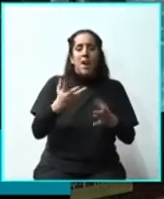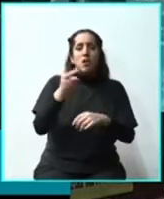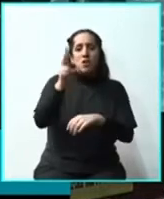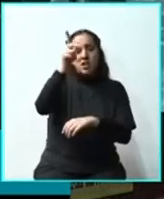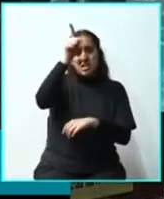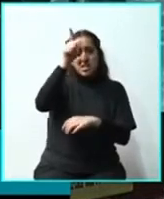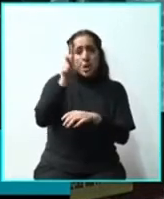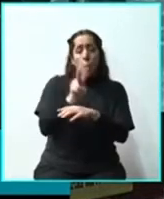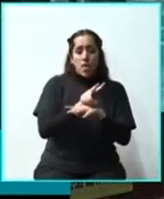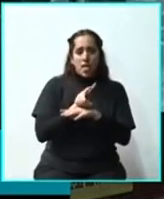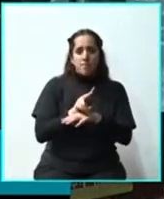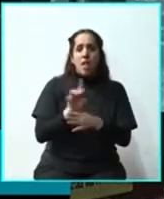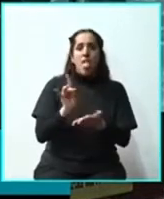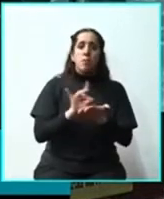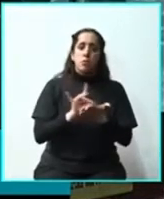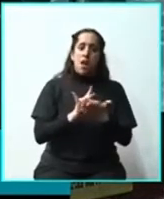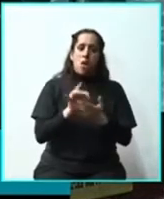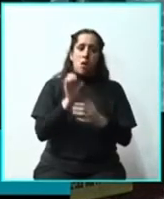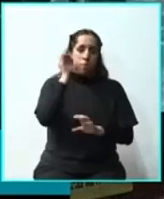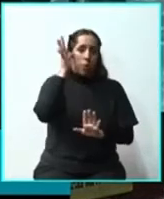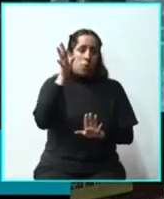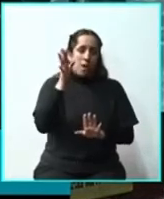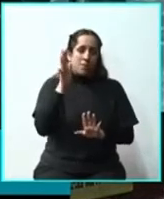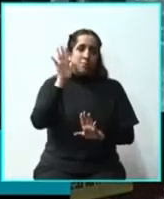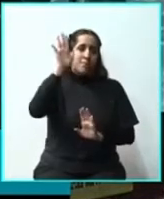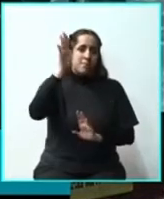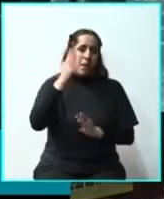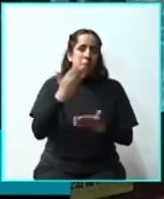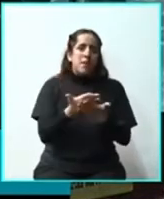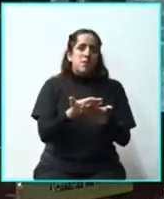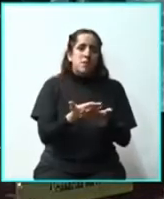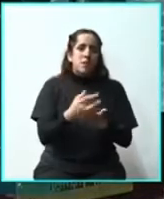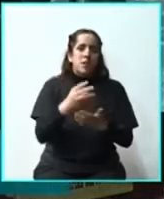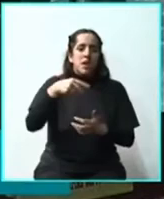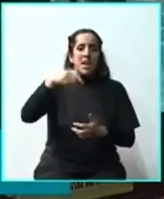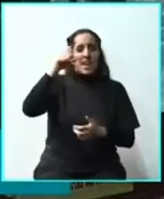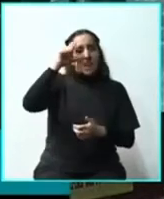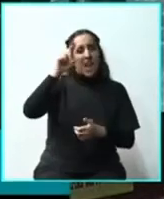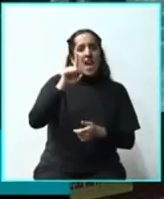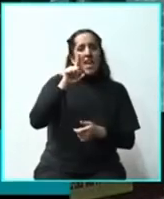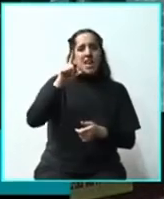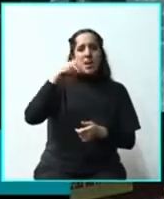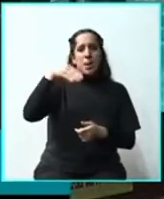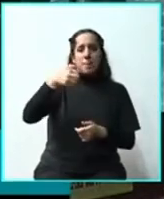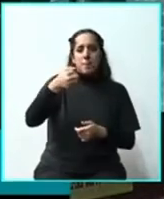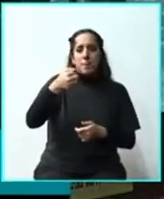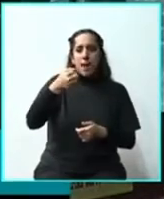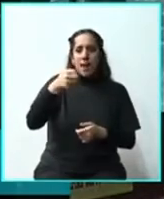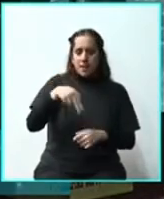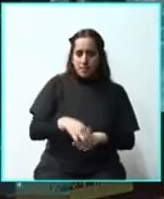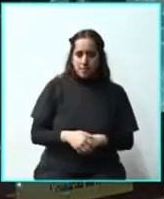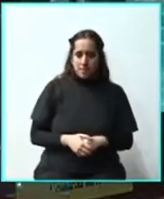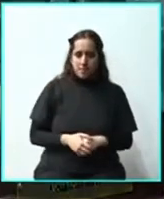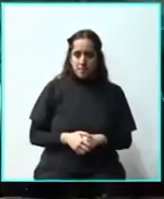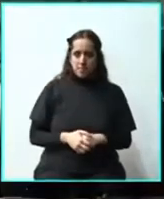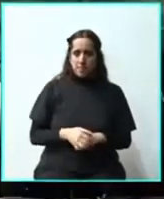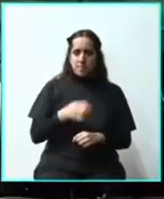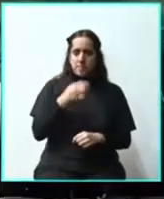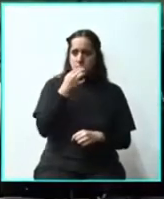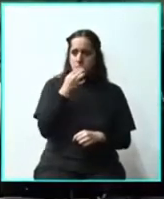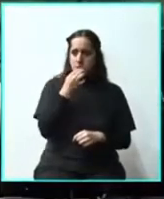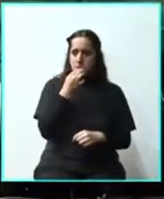ciudad. Diputado, disculpe, tengo un pedido de interrupción de la diputada Neira. Por supuesto, adelante.